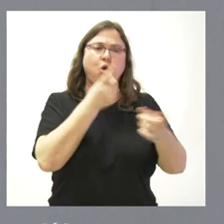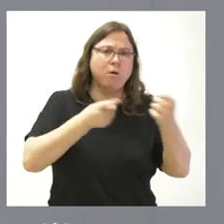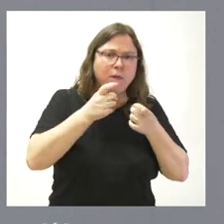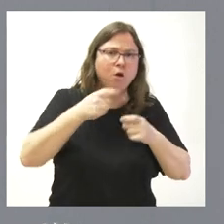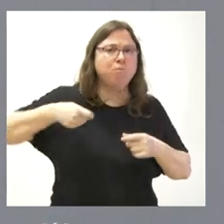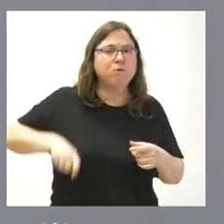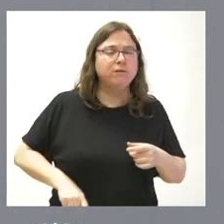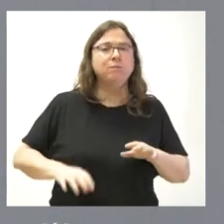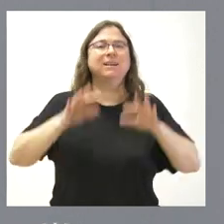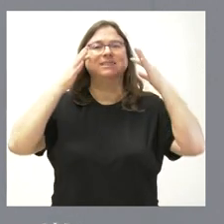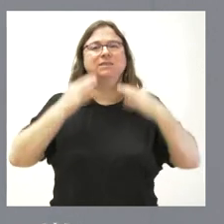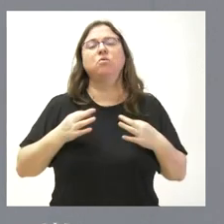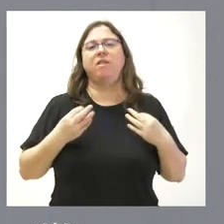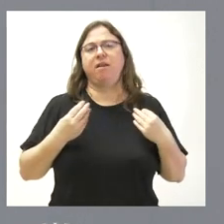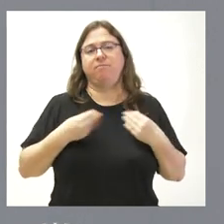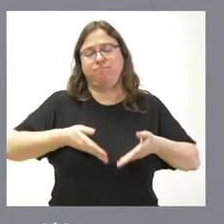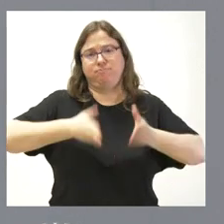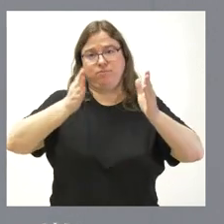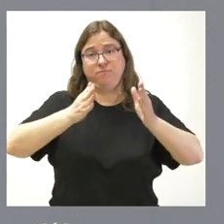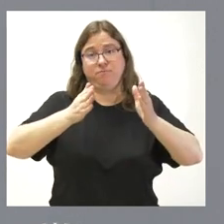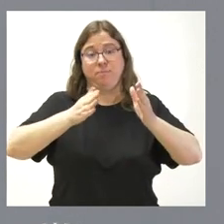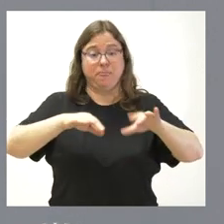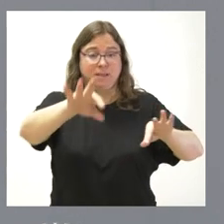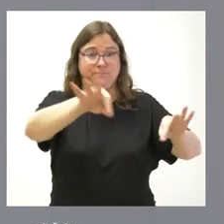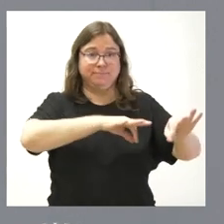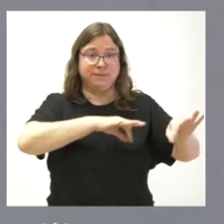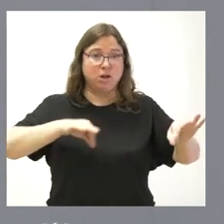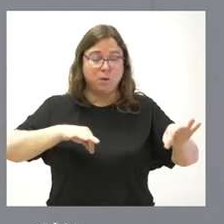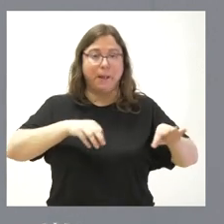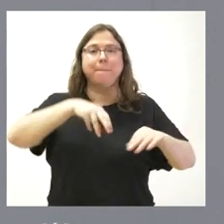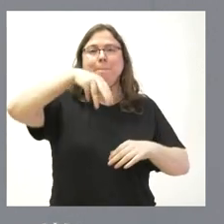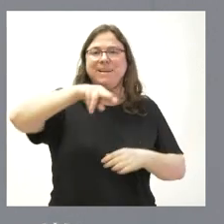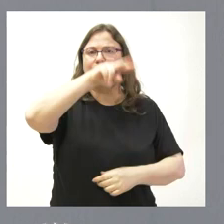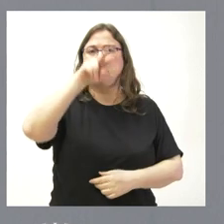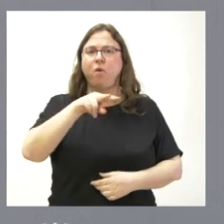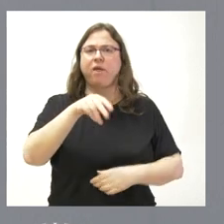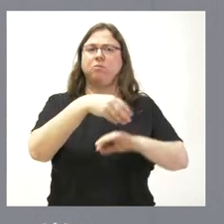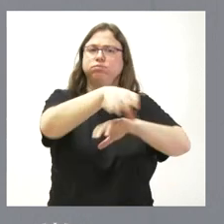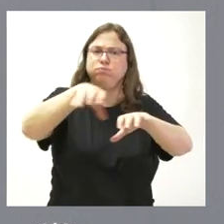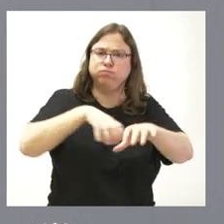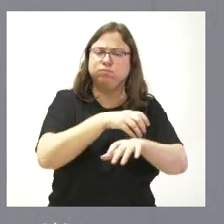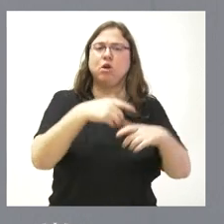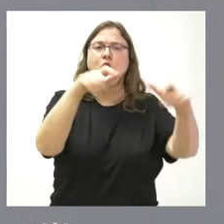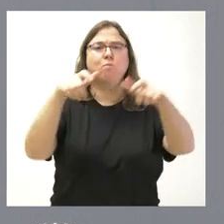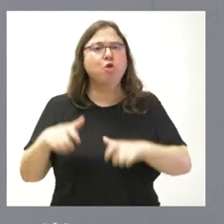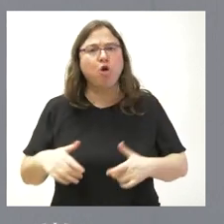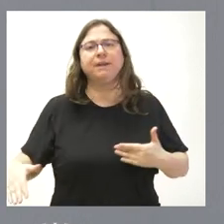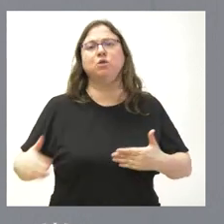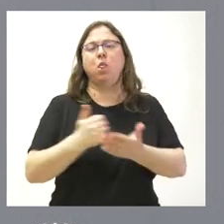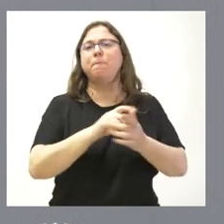seguridad Vial tienen ustedes la superficie útil los metros cuadrados la distribución En bloque